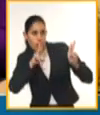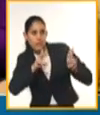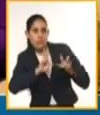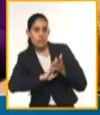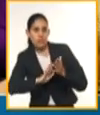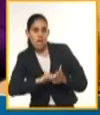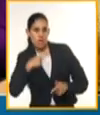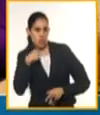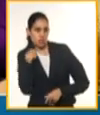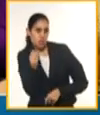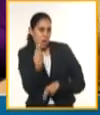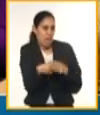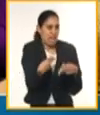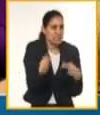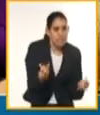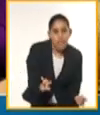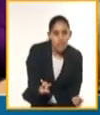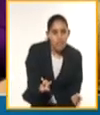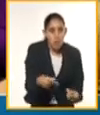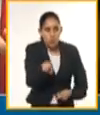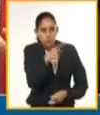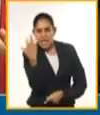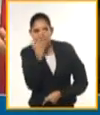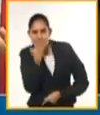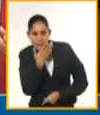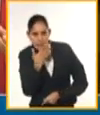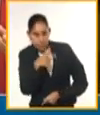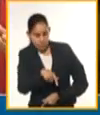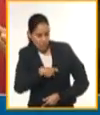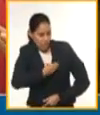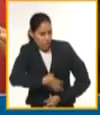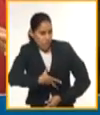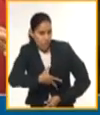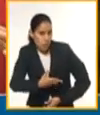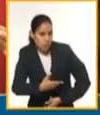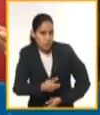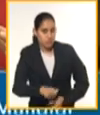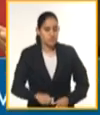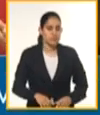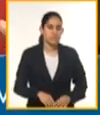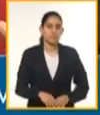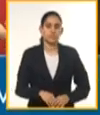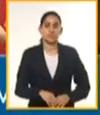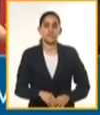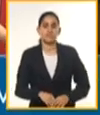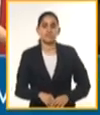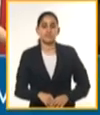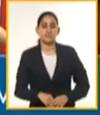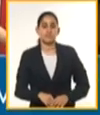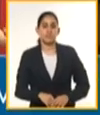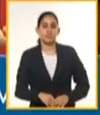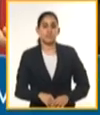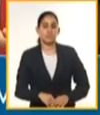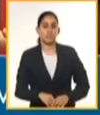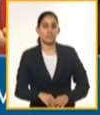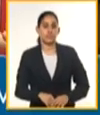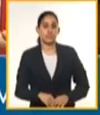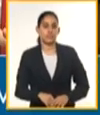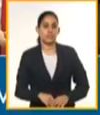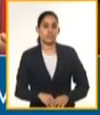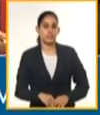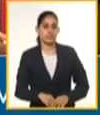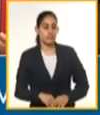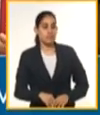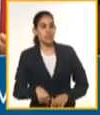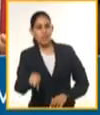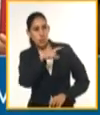que vamos a sentir o no, ha dicho Trump, visiblemente molesto. You don't have the cards right now. With us you start having cards. No tiene